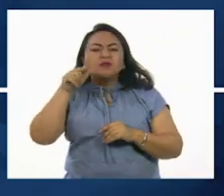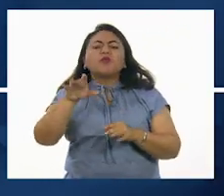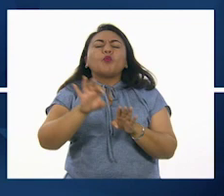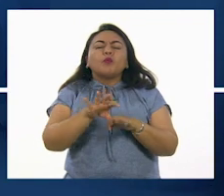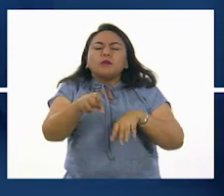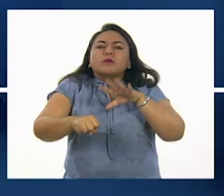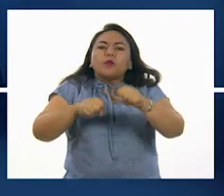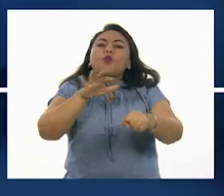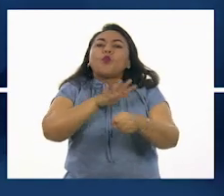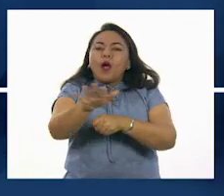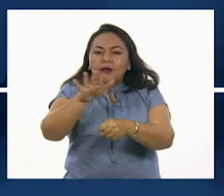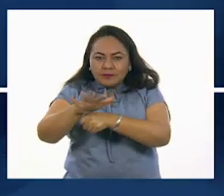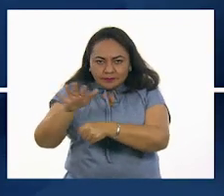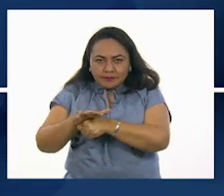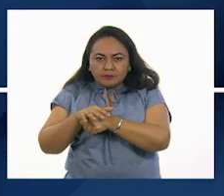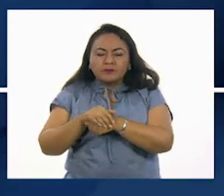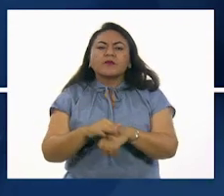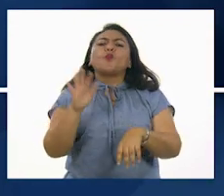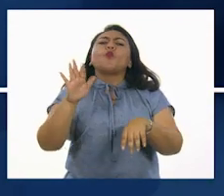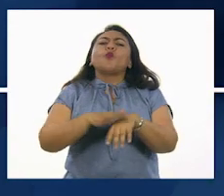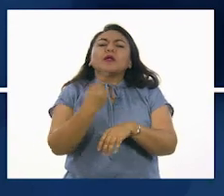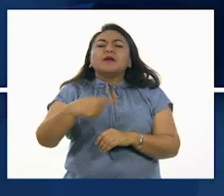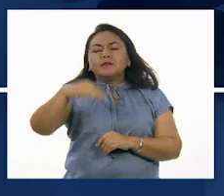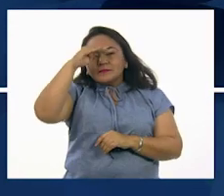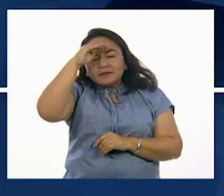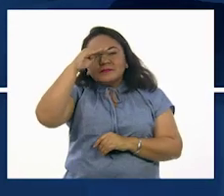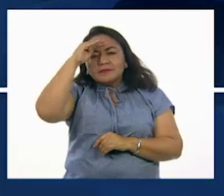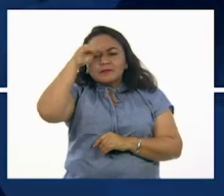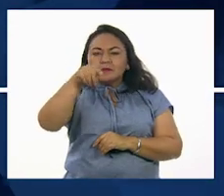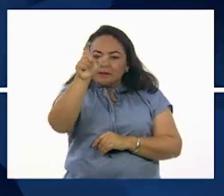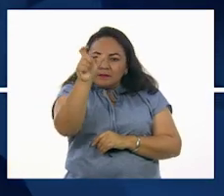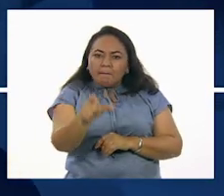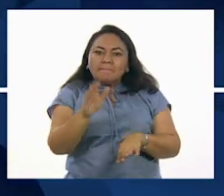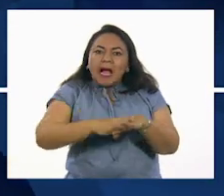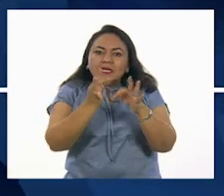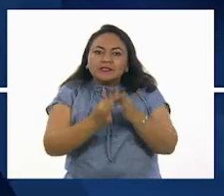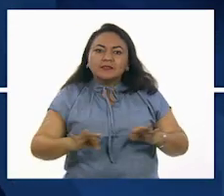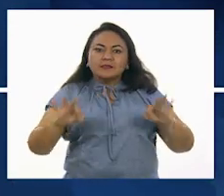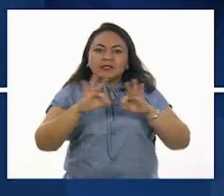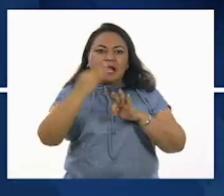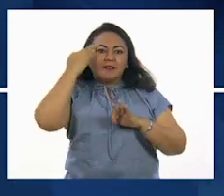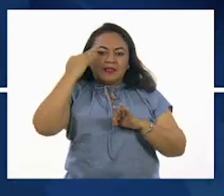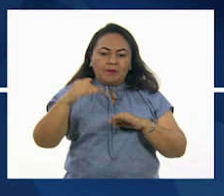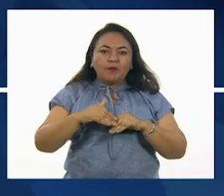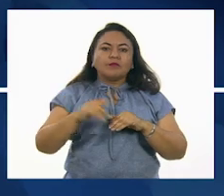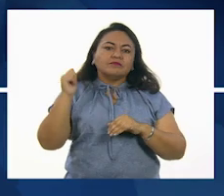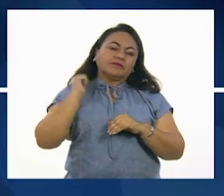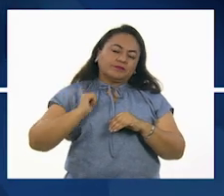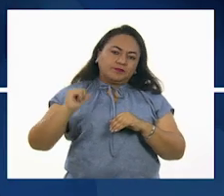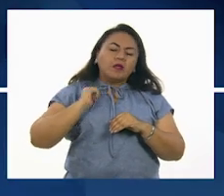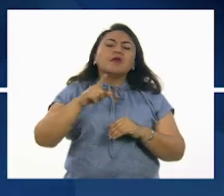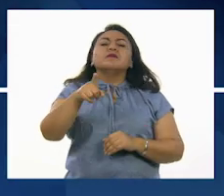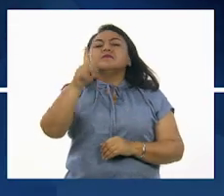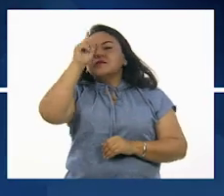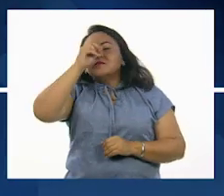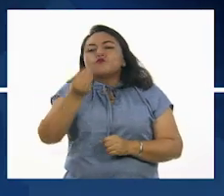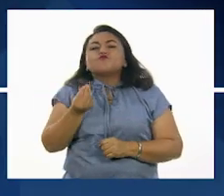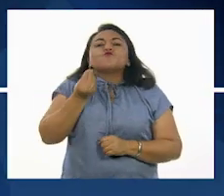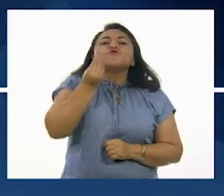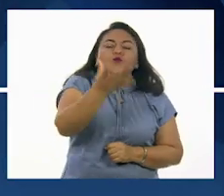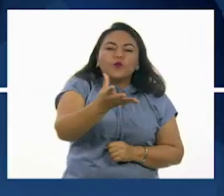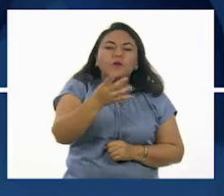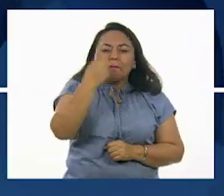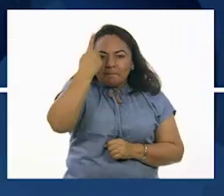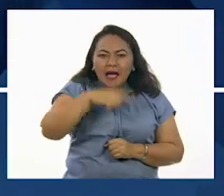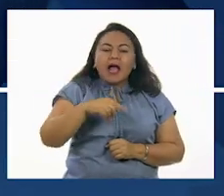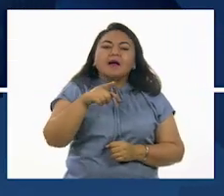lograste conquistar? ¿Por qué eres considerado uno de los personajes más relevantes de la Edad Antigua? ¿Y qué consejo le darías a quien quiera